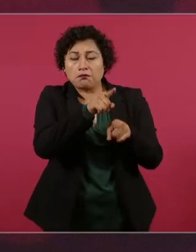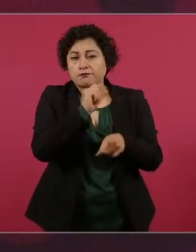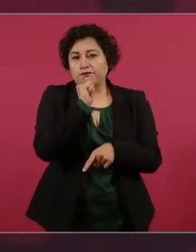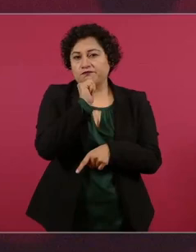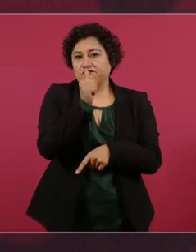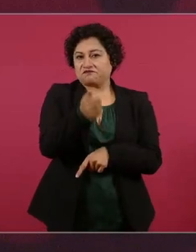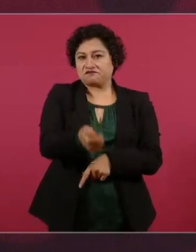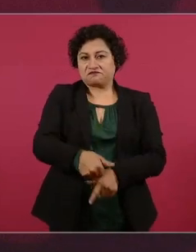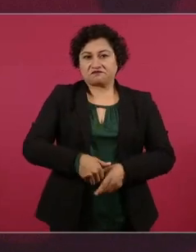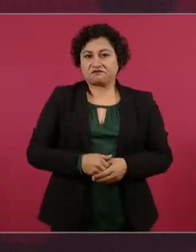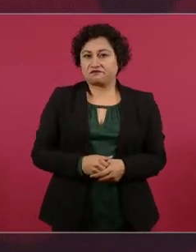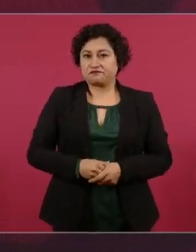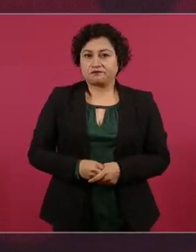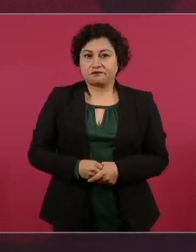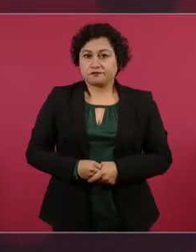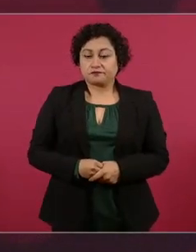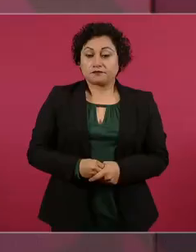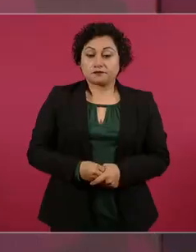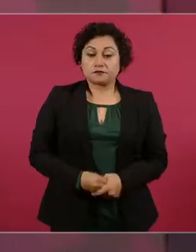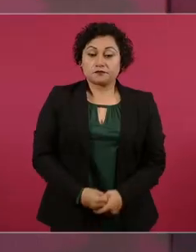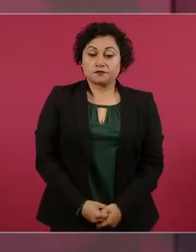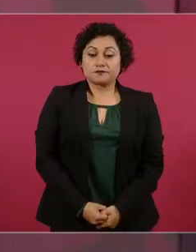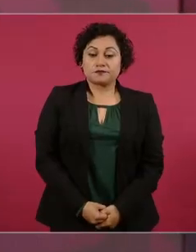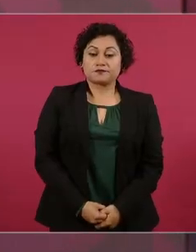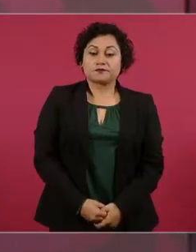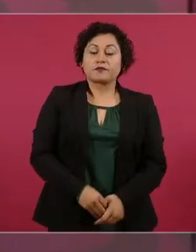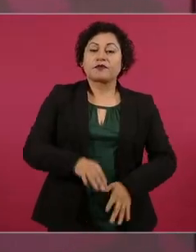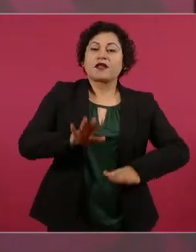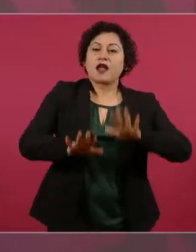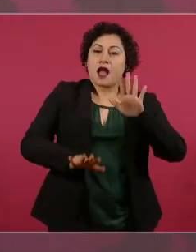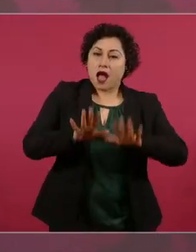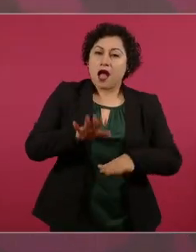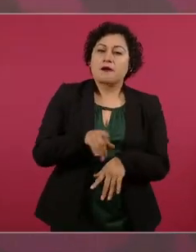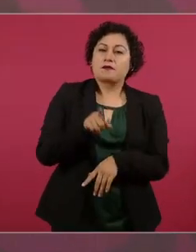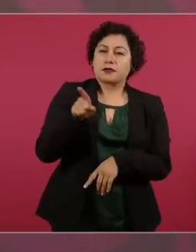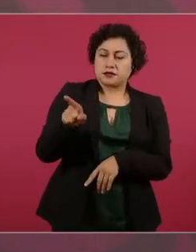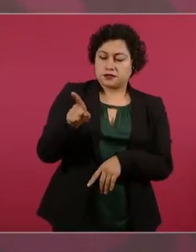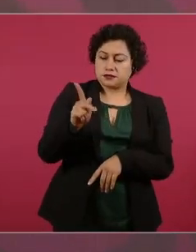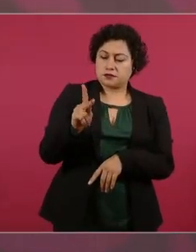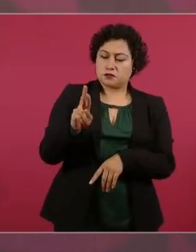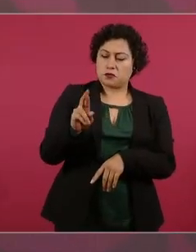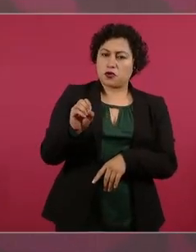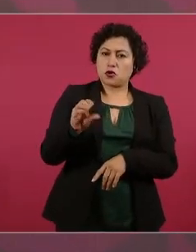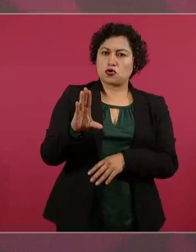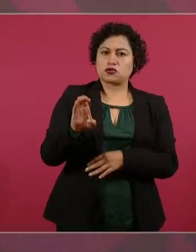A veces en proceso, pero cuando don Julio